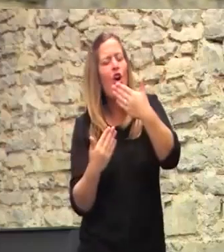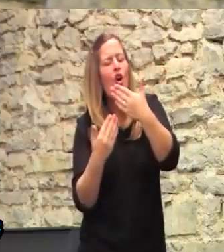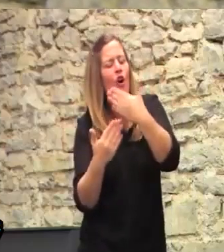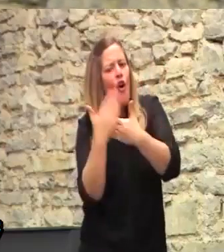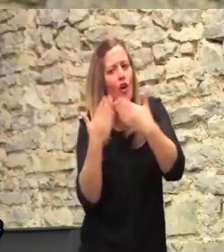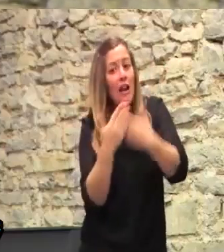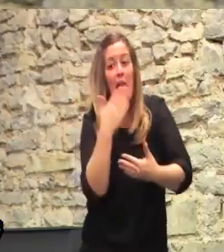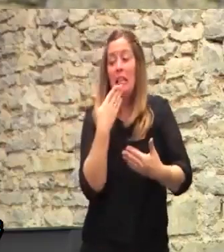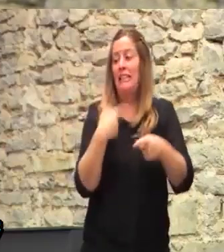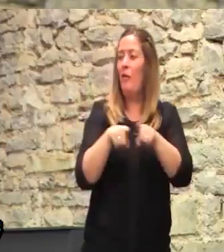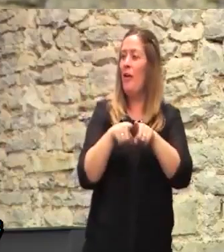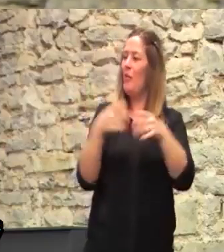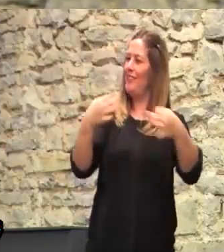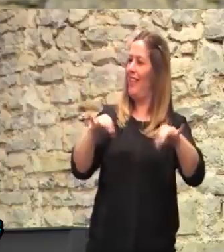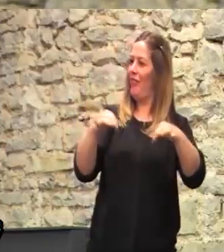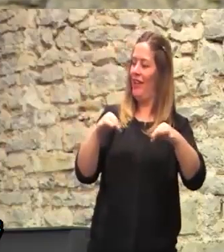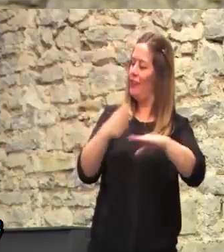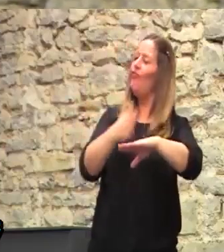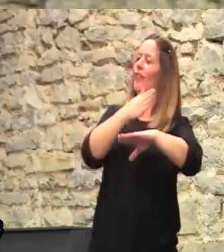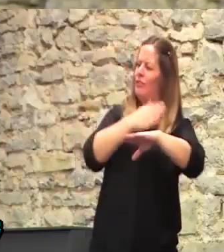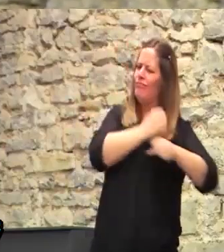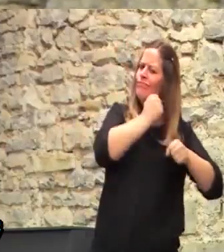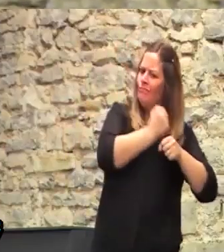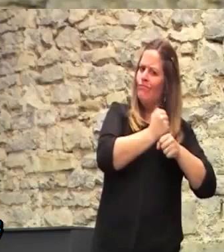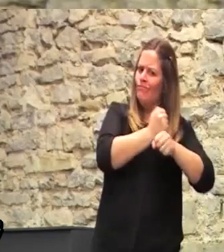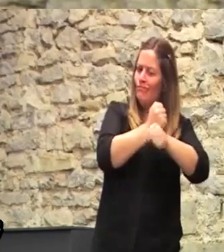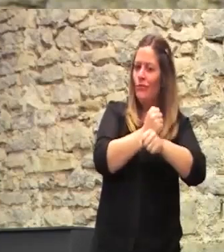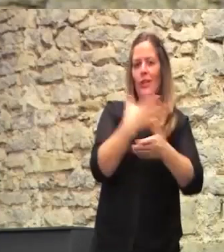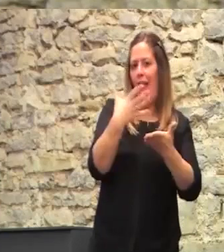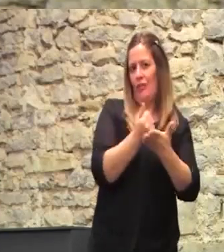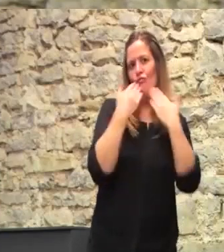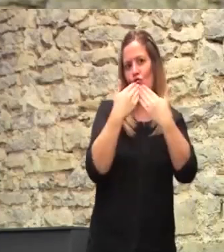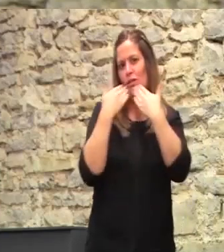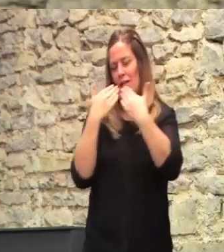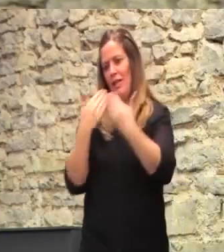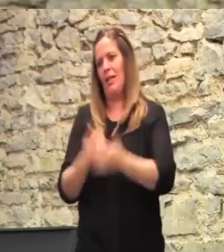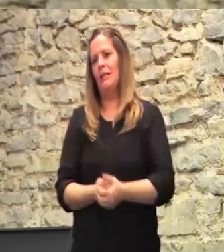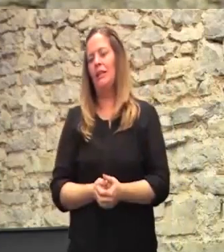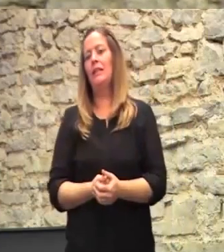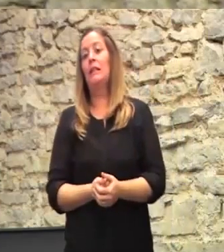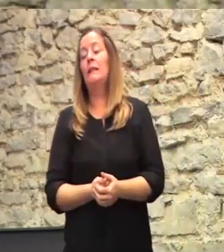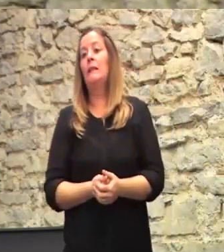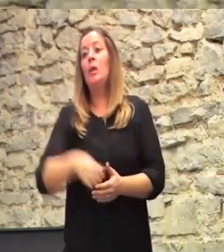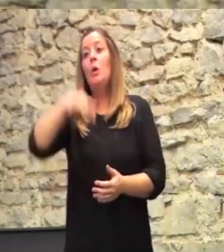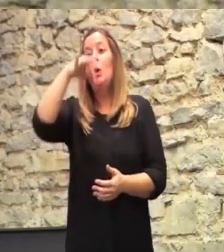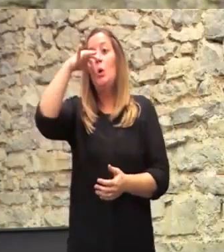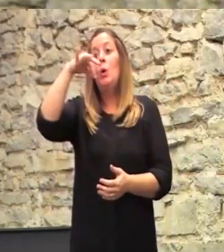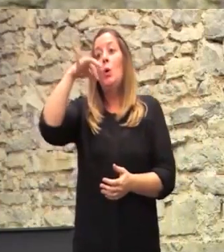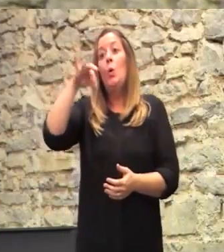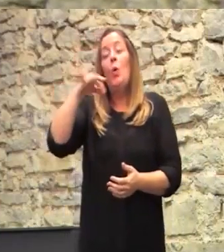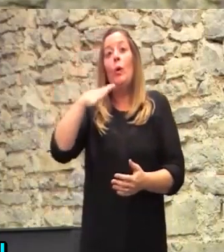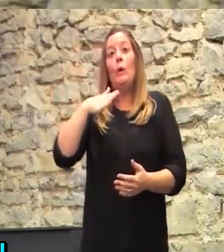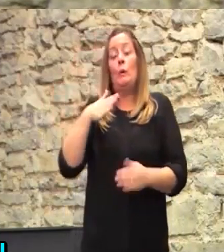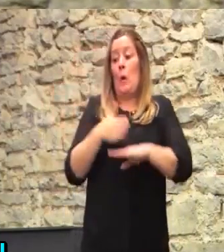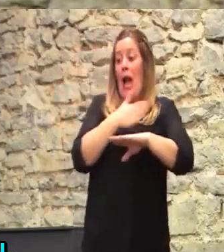simples y siempre hay mucho mucho trabajo de fondo así que muchísimas gracias si lo único que desde mi